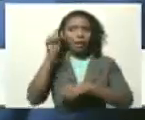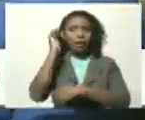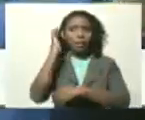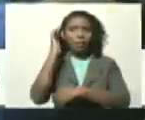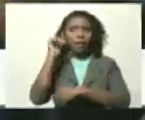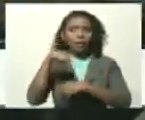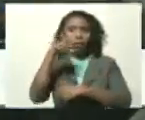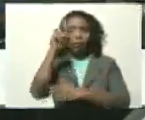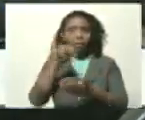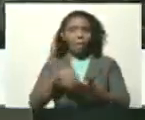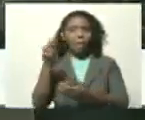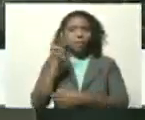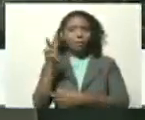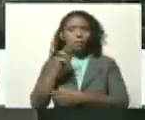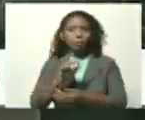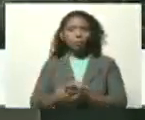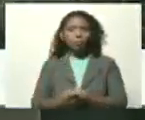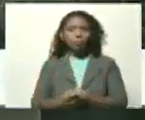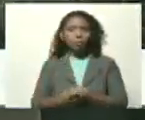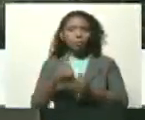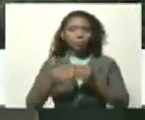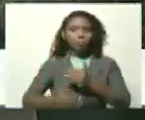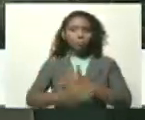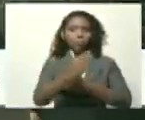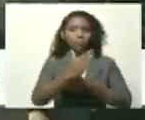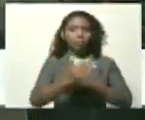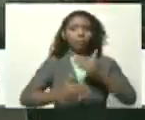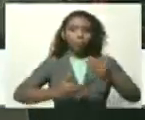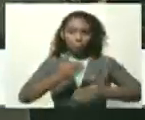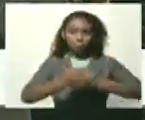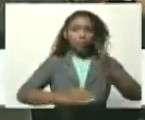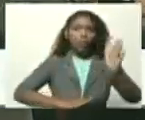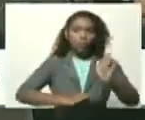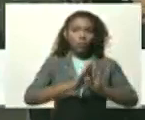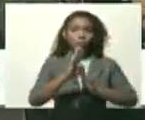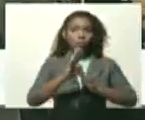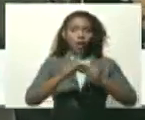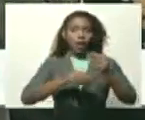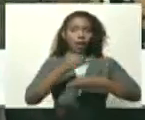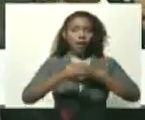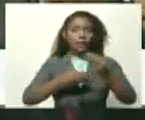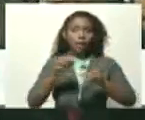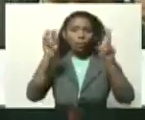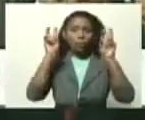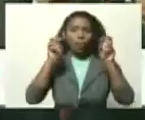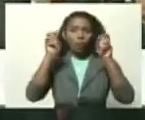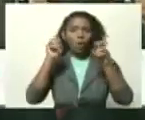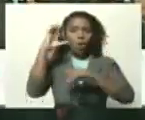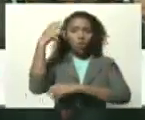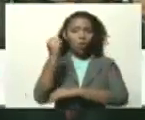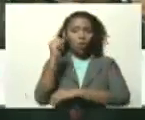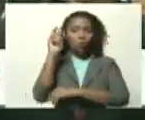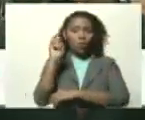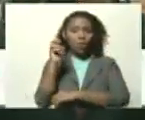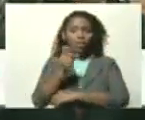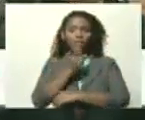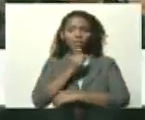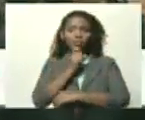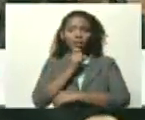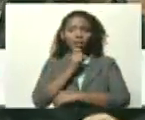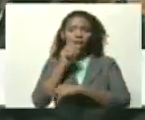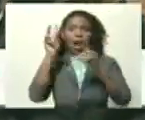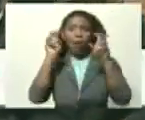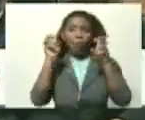en este 2022 avance irreductible hacia la consecución de nuevos logros, de nuevos retos y de